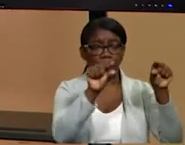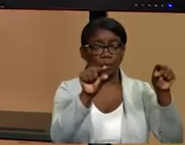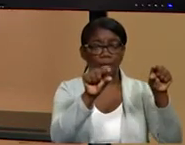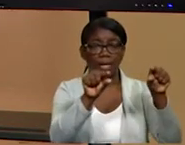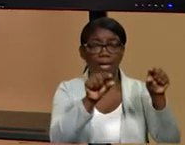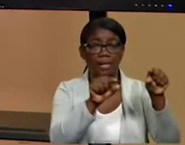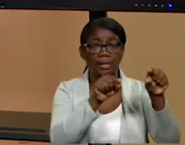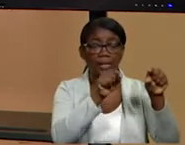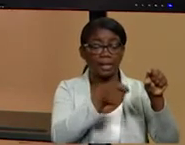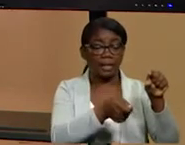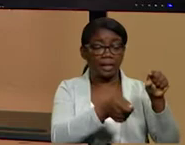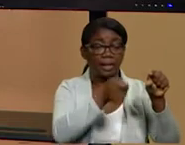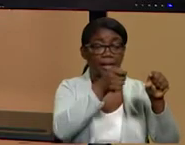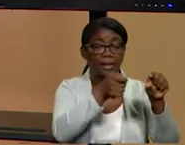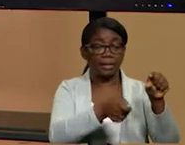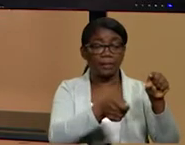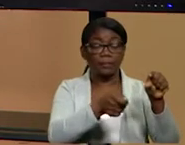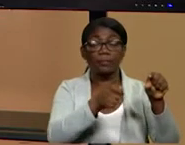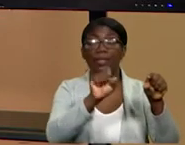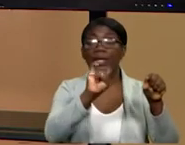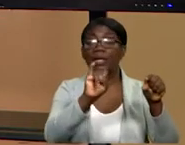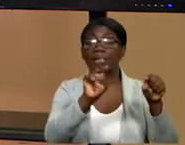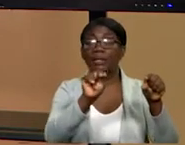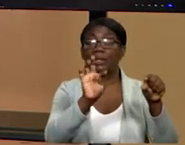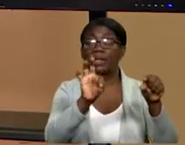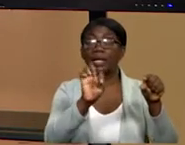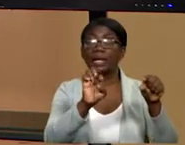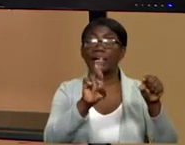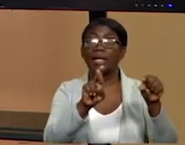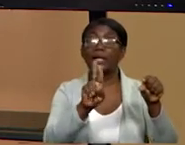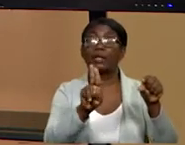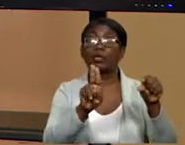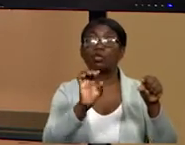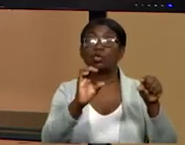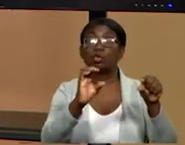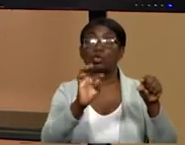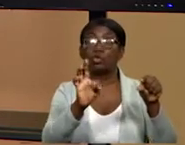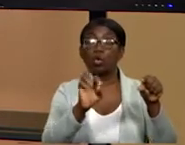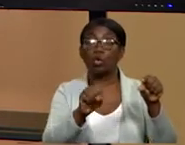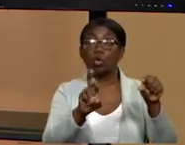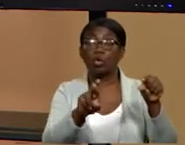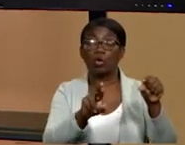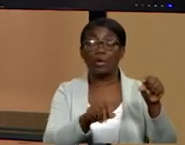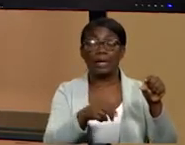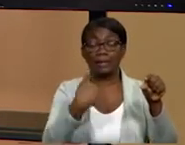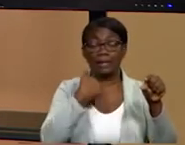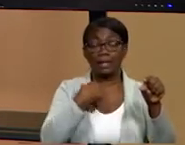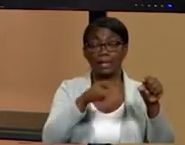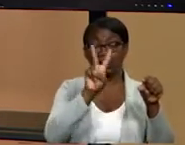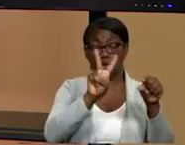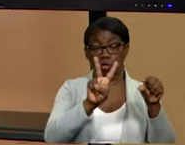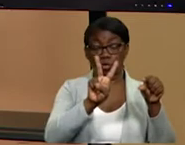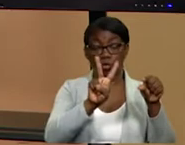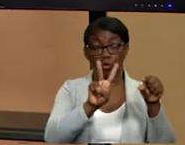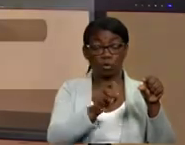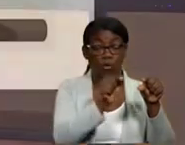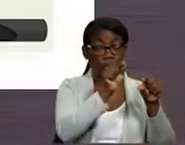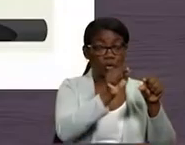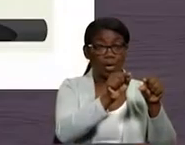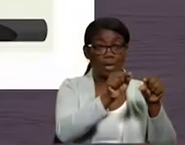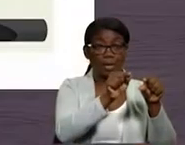interruptor y el funcionamiento de la electroválvula. El interruptor normalmente tiene 2 polos que se